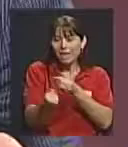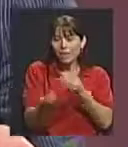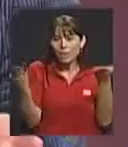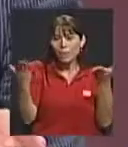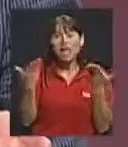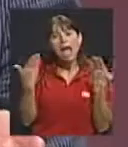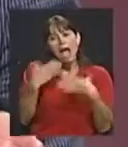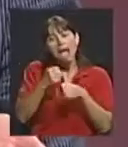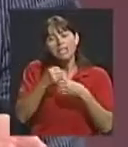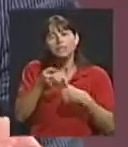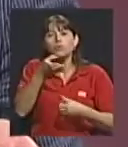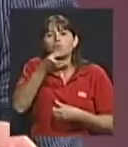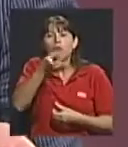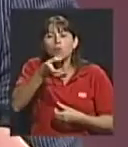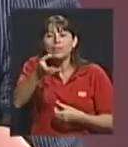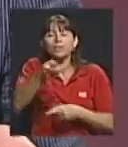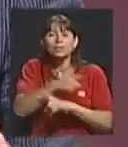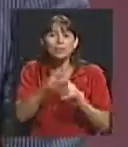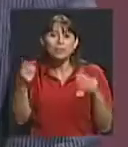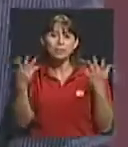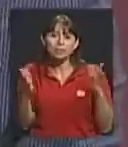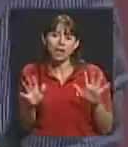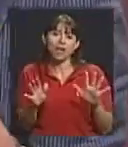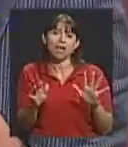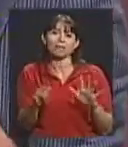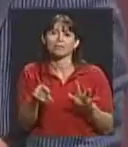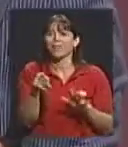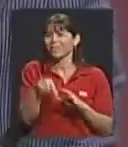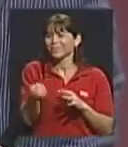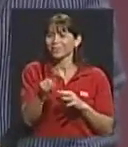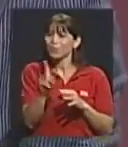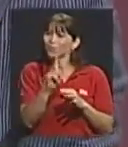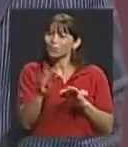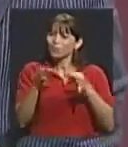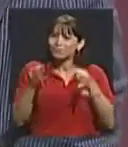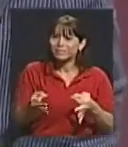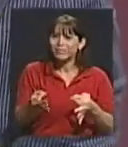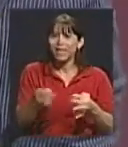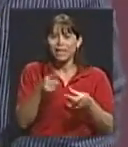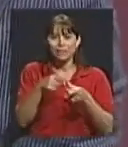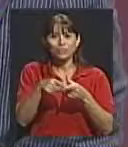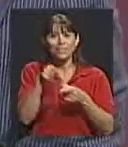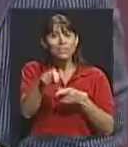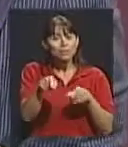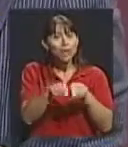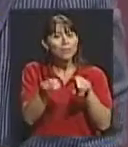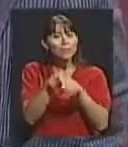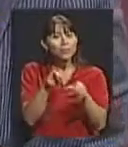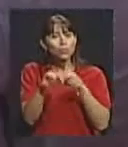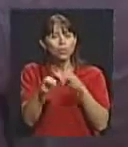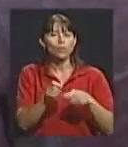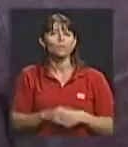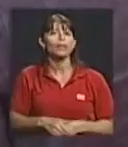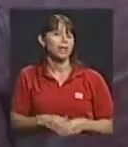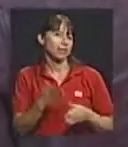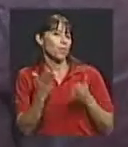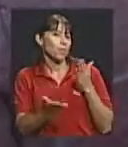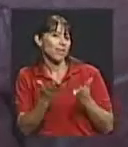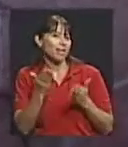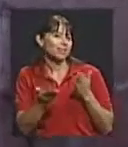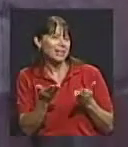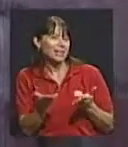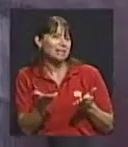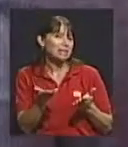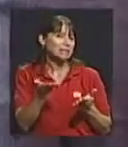ya Esta sí disminuyó y que no son vinculantes es es s distancia también de control puede ser que se hayan aumentado los números Pero no es lo